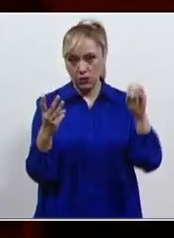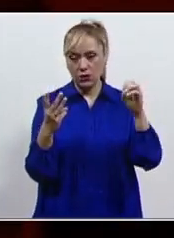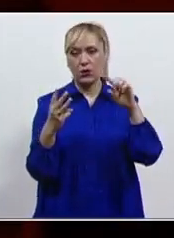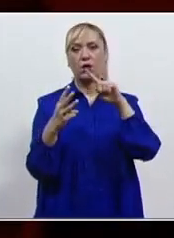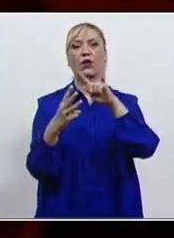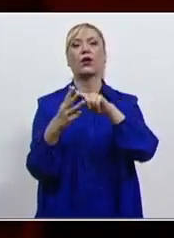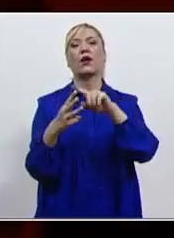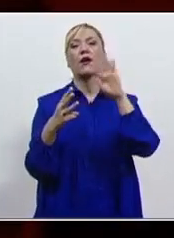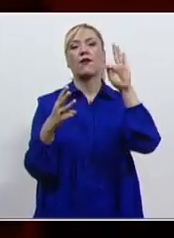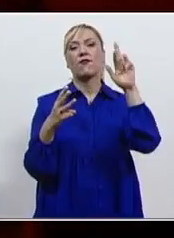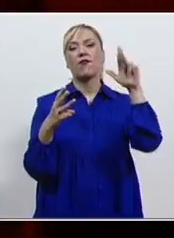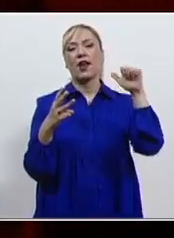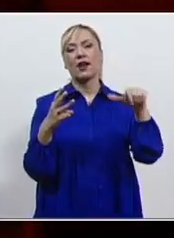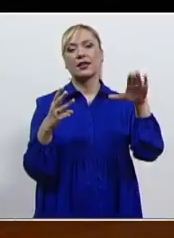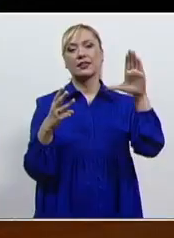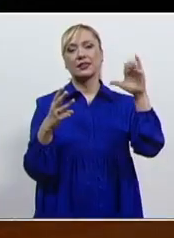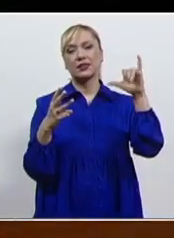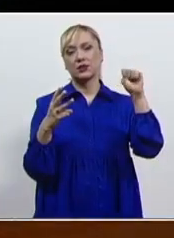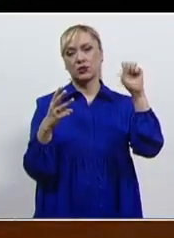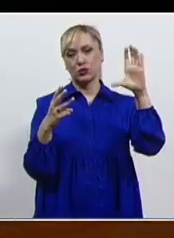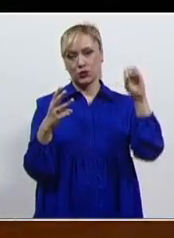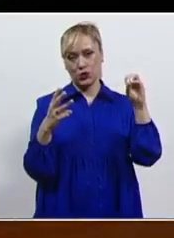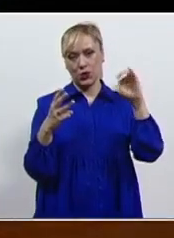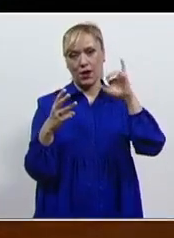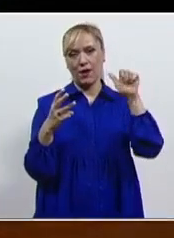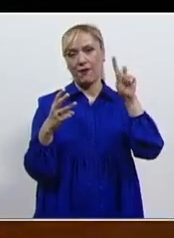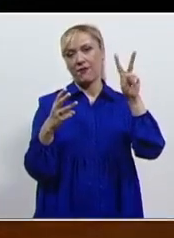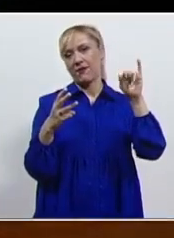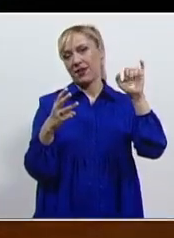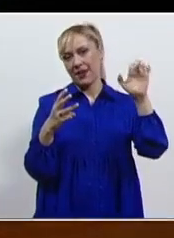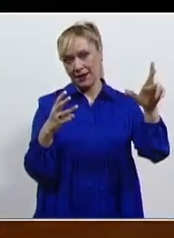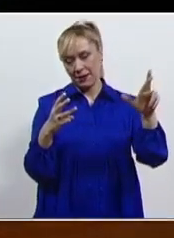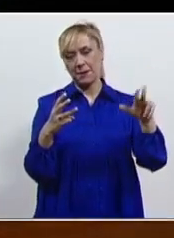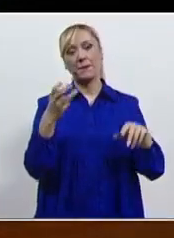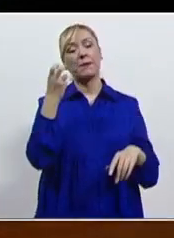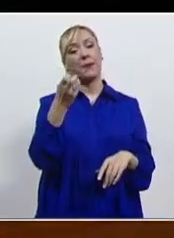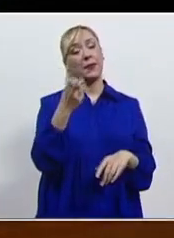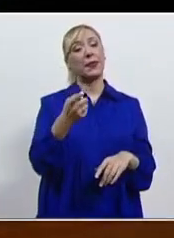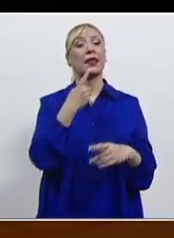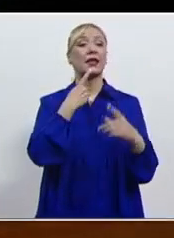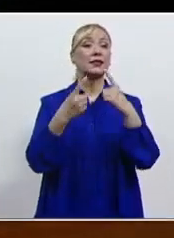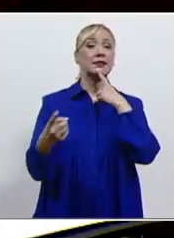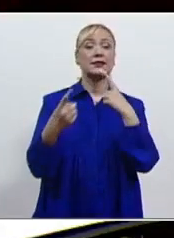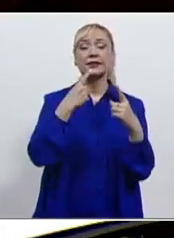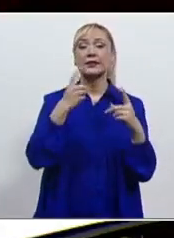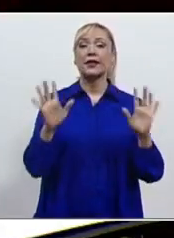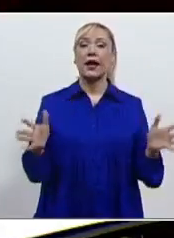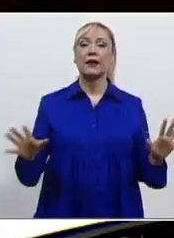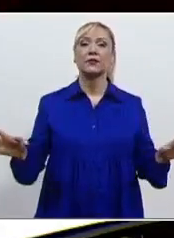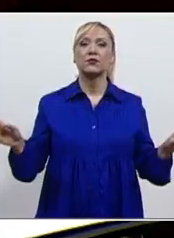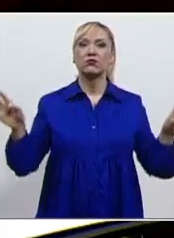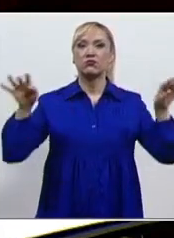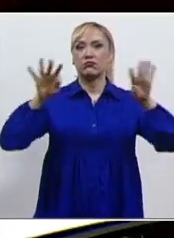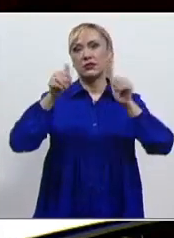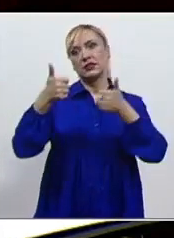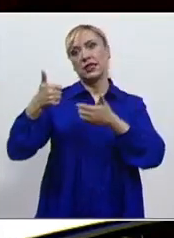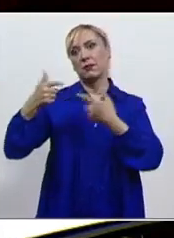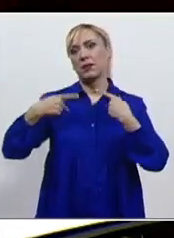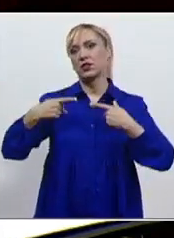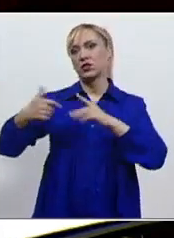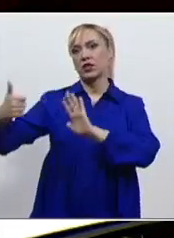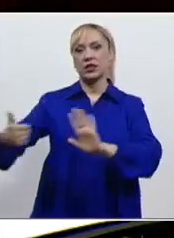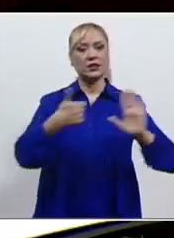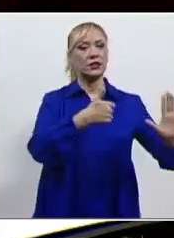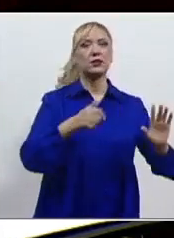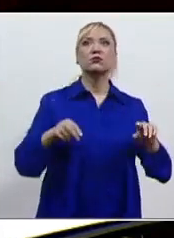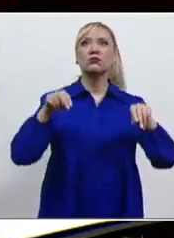López Francisco Javier. En esta sesión, las y los aspirantes comparecieron ante las y los ministros,